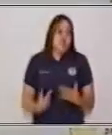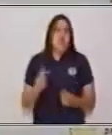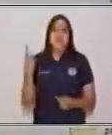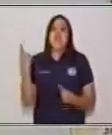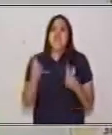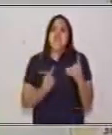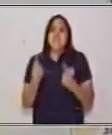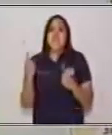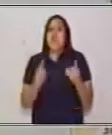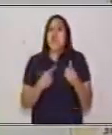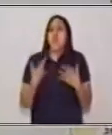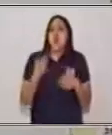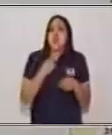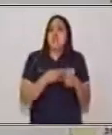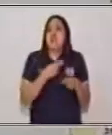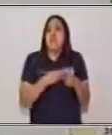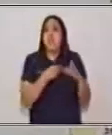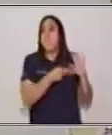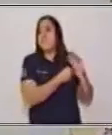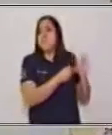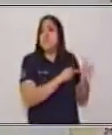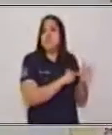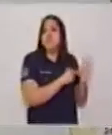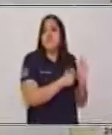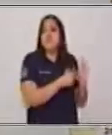función sintáctica que va a responder a quién lee?